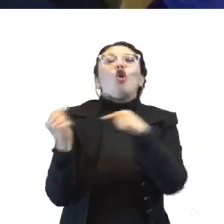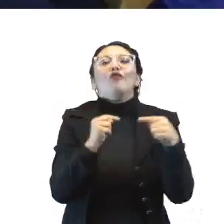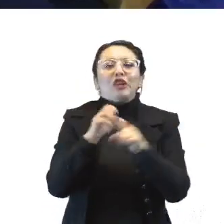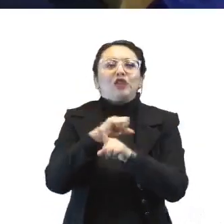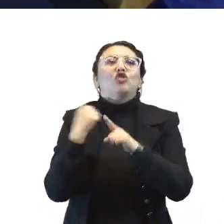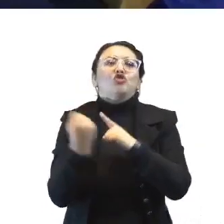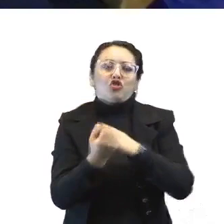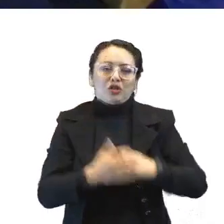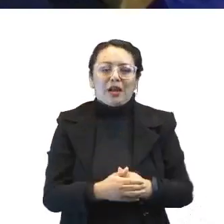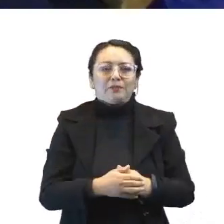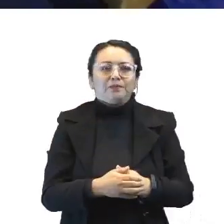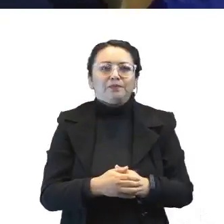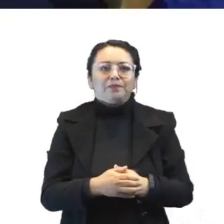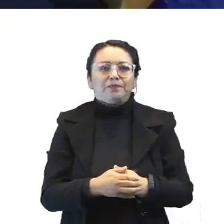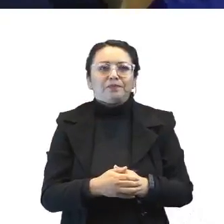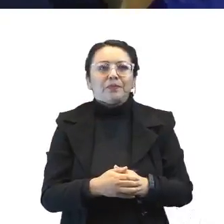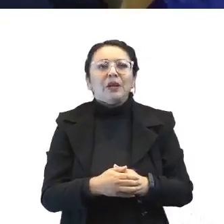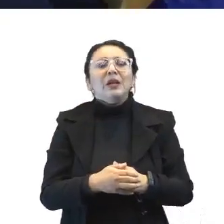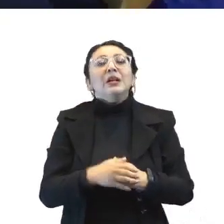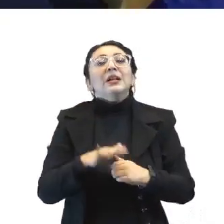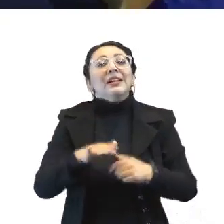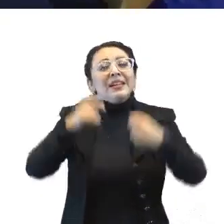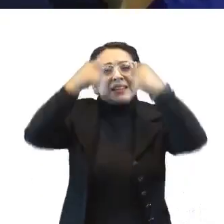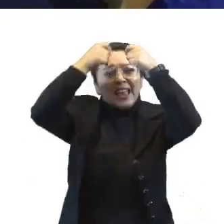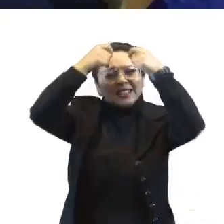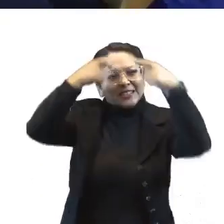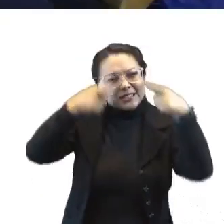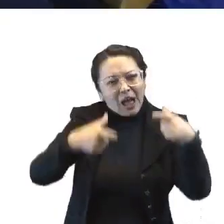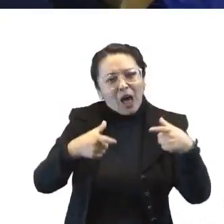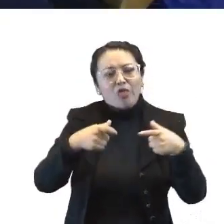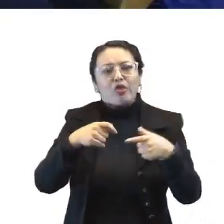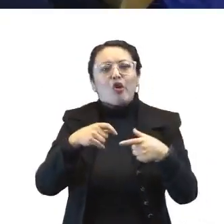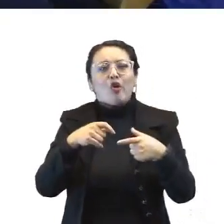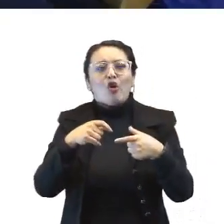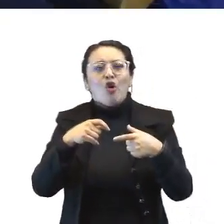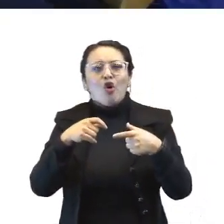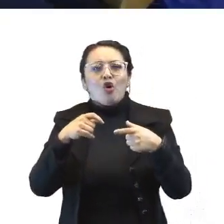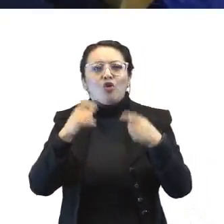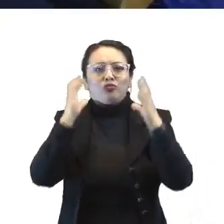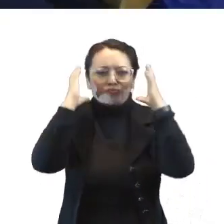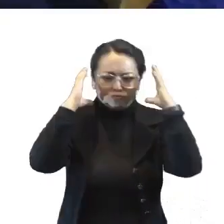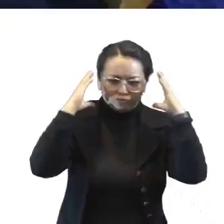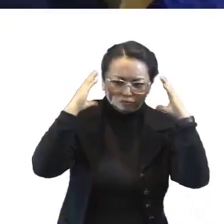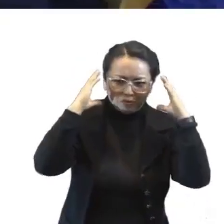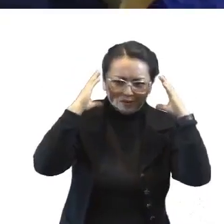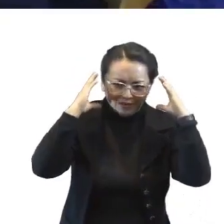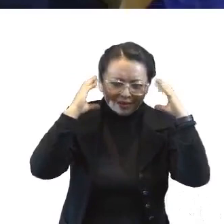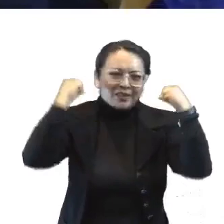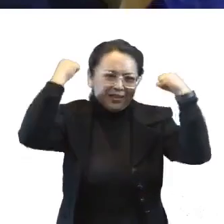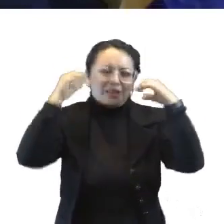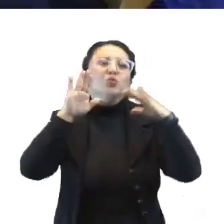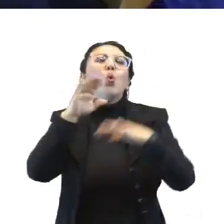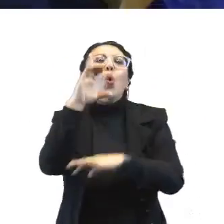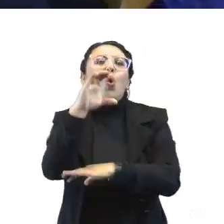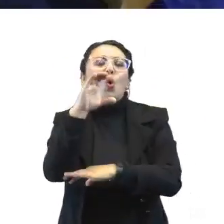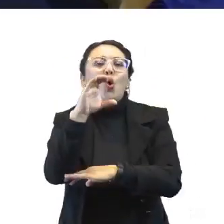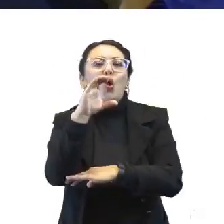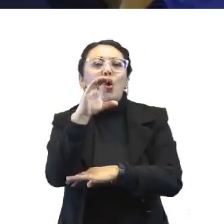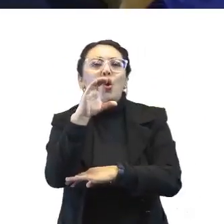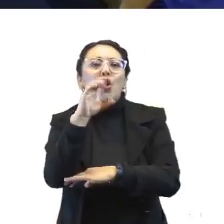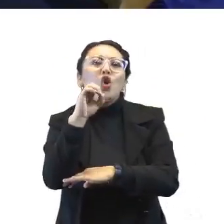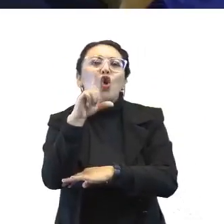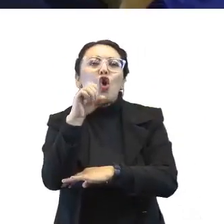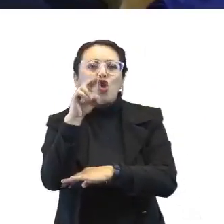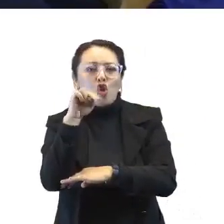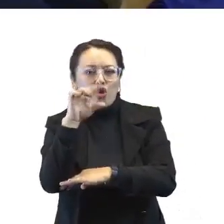Un Estado colonial, un Estado patriarcal, un Estado que aún no asume